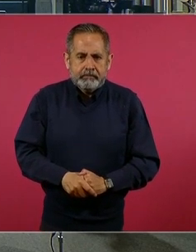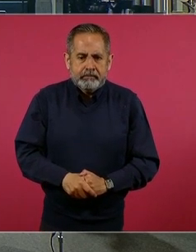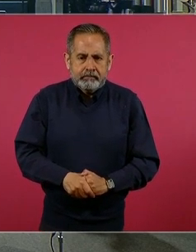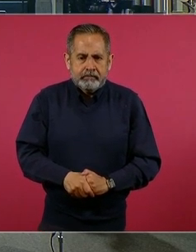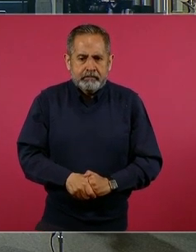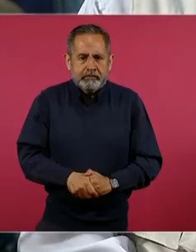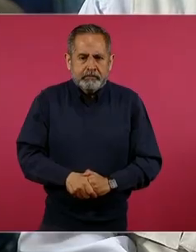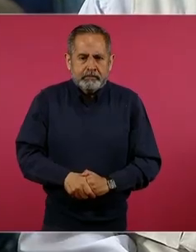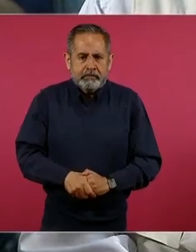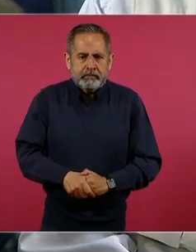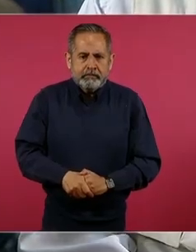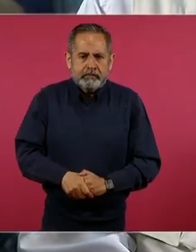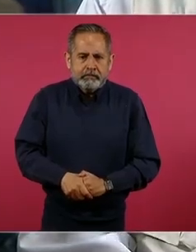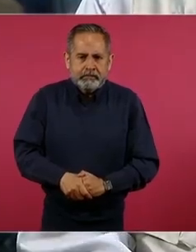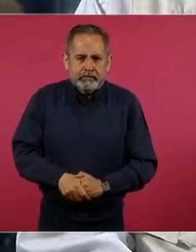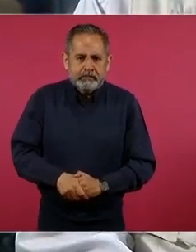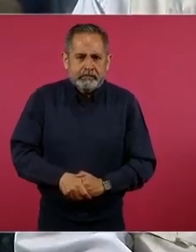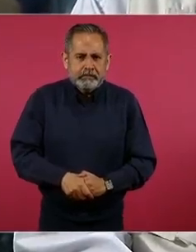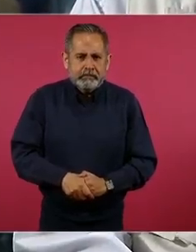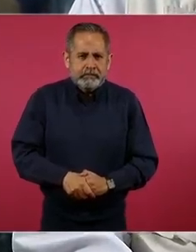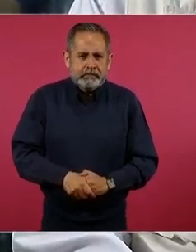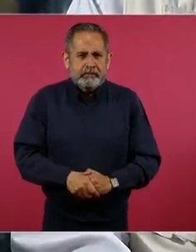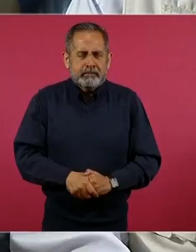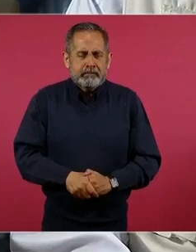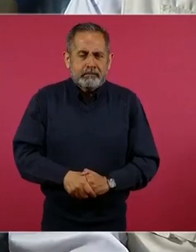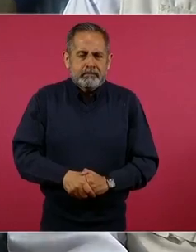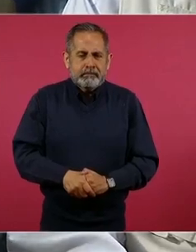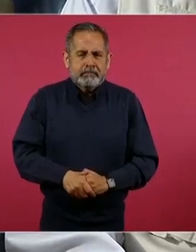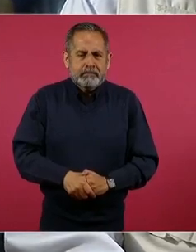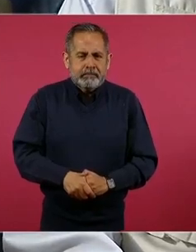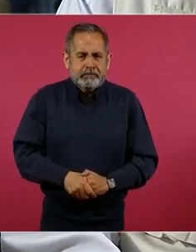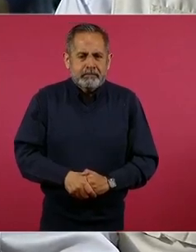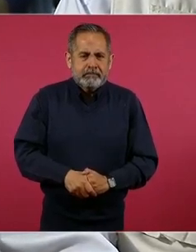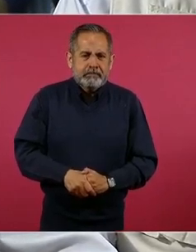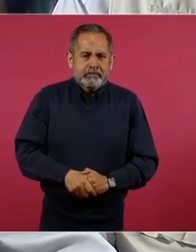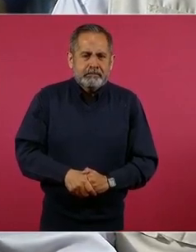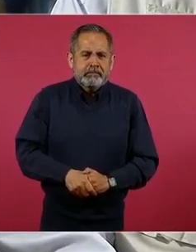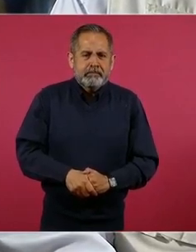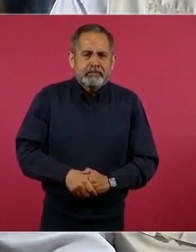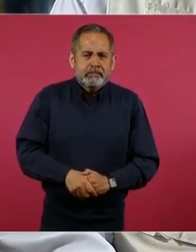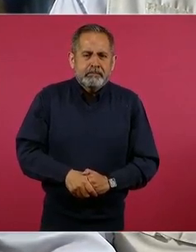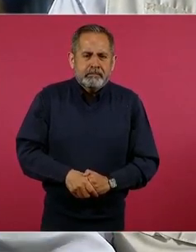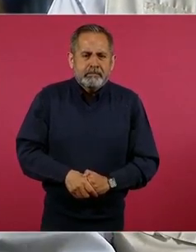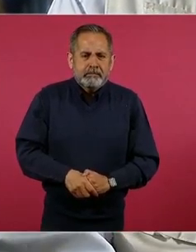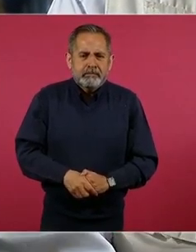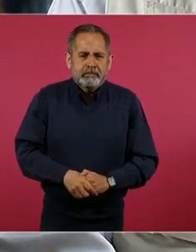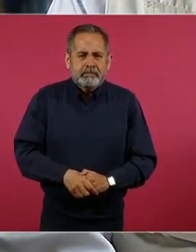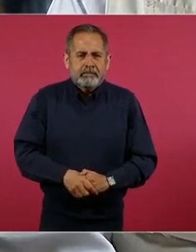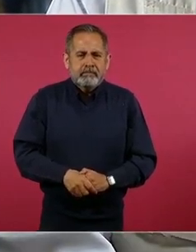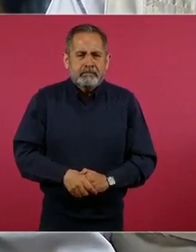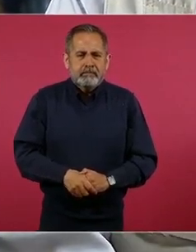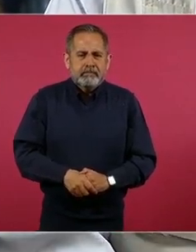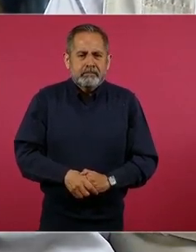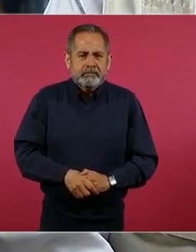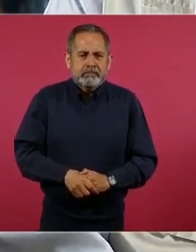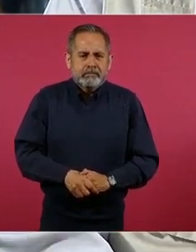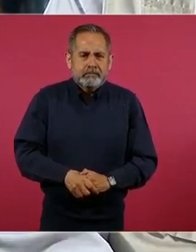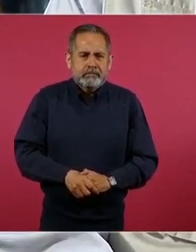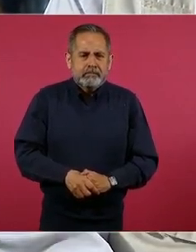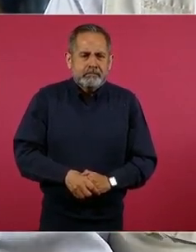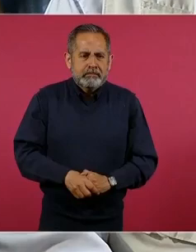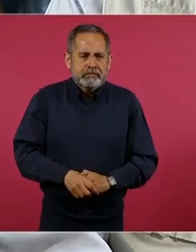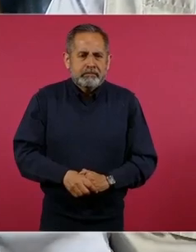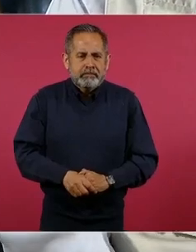estaban mostrando videos en donde pues salía a relucir el reloj, o había un